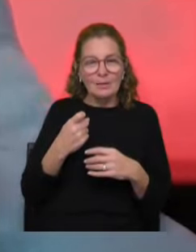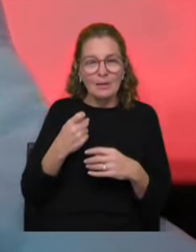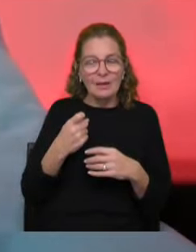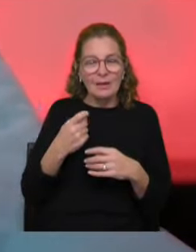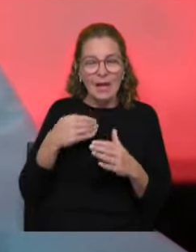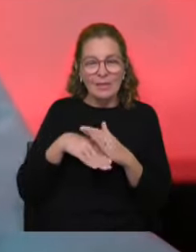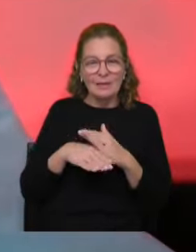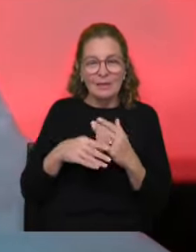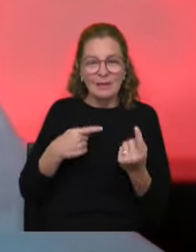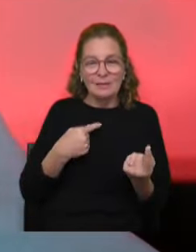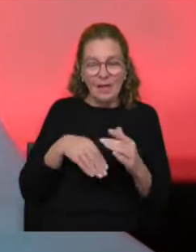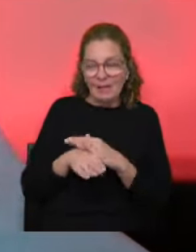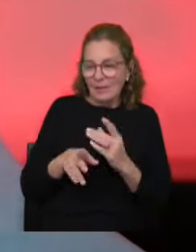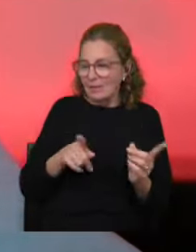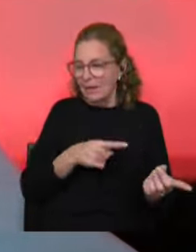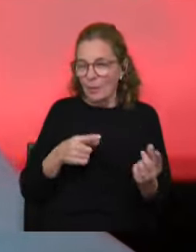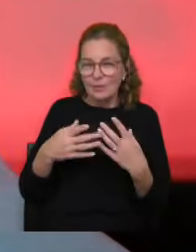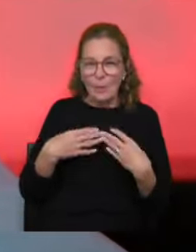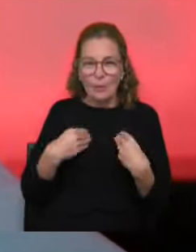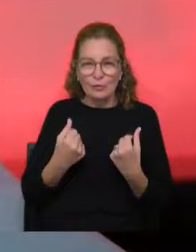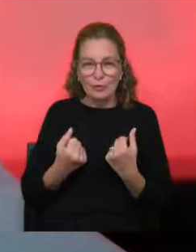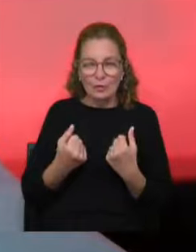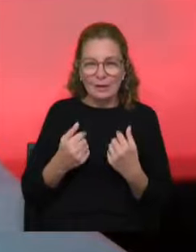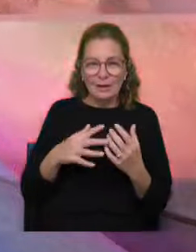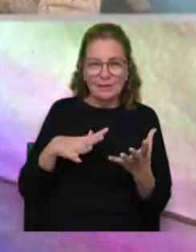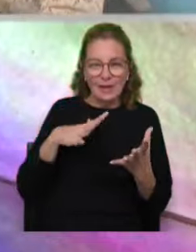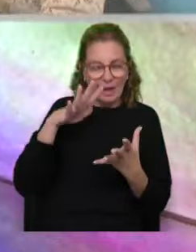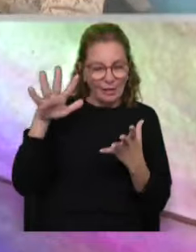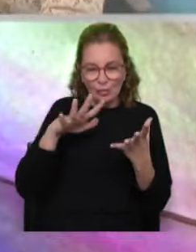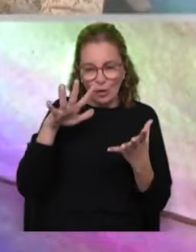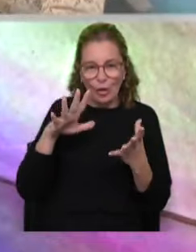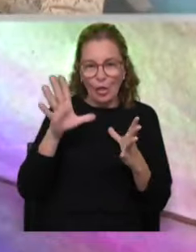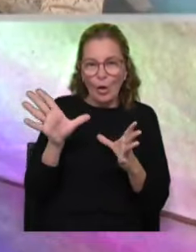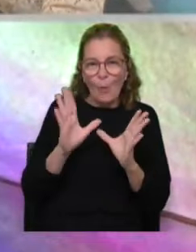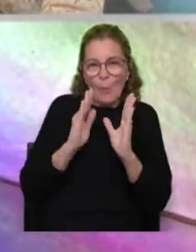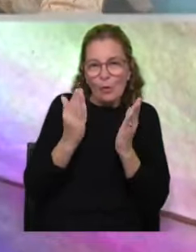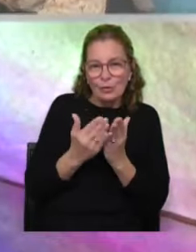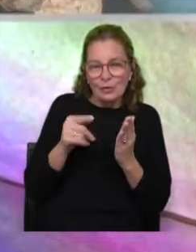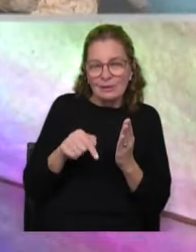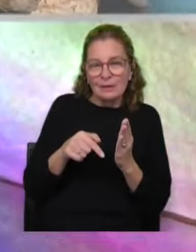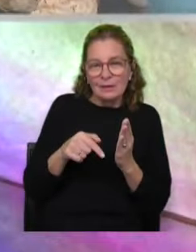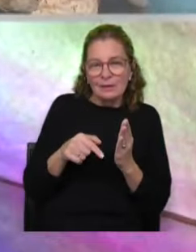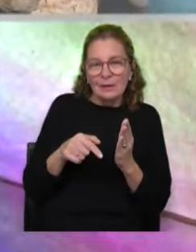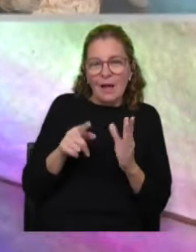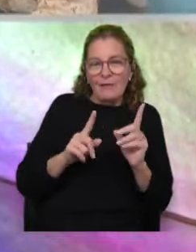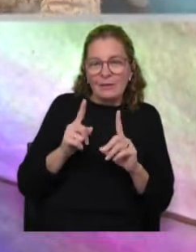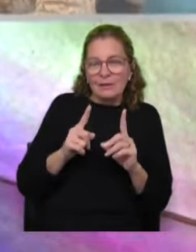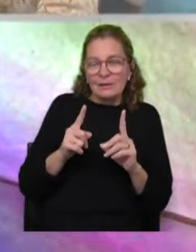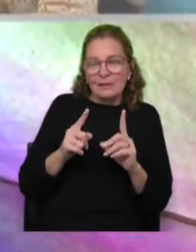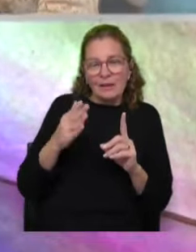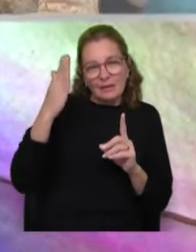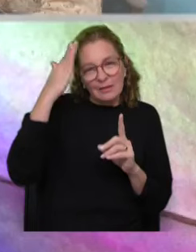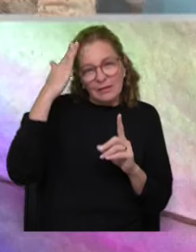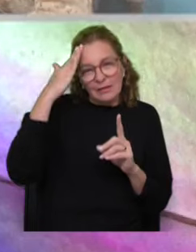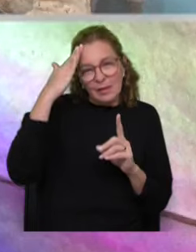uno entra y sale como de estas emociones y de estas fantasías, pero aunque uno sepa que